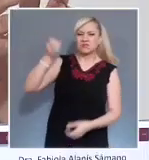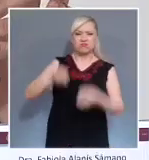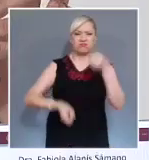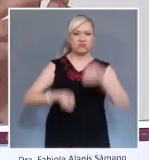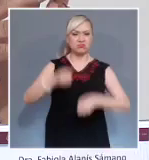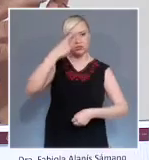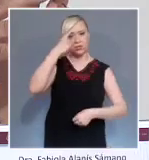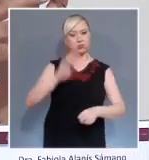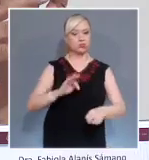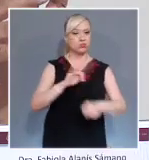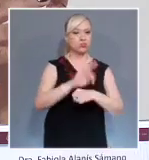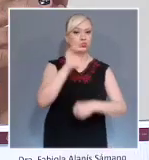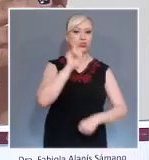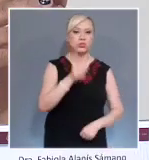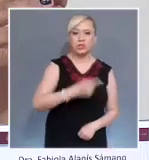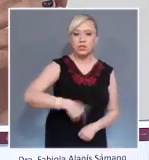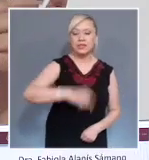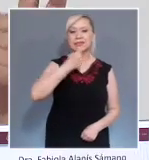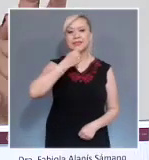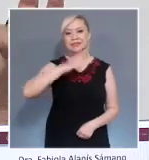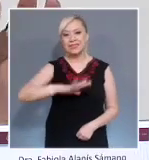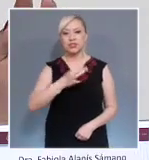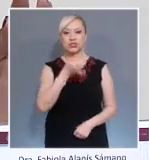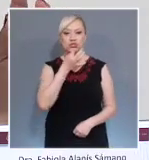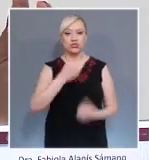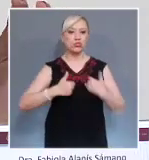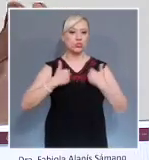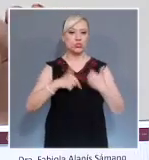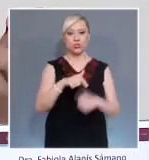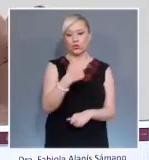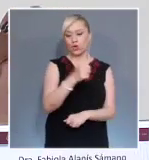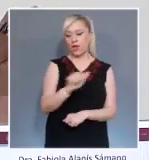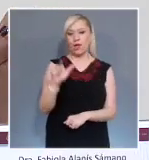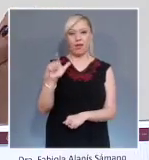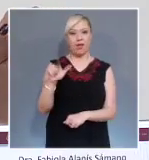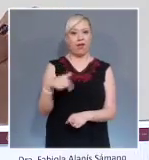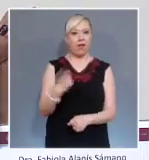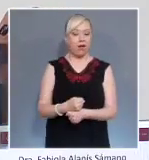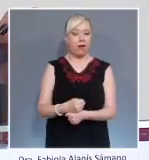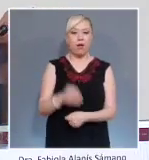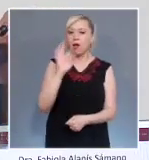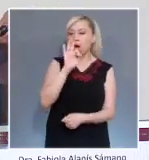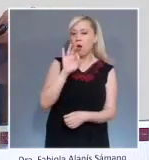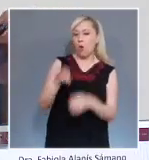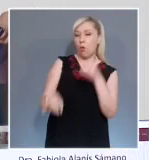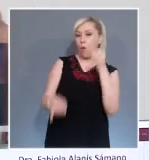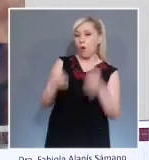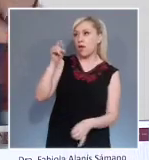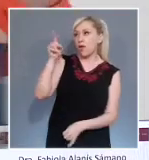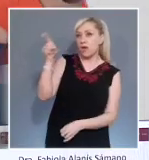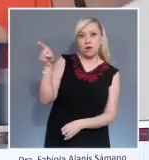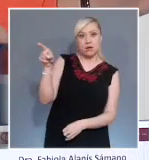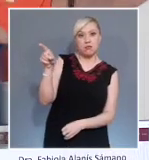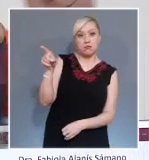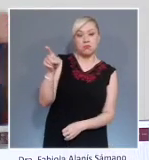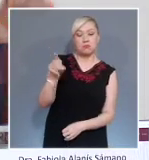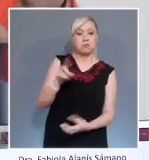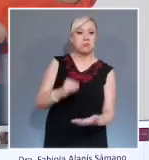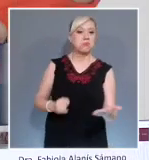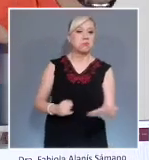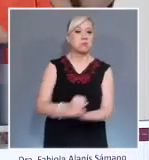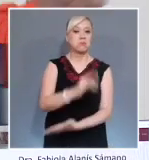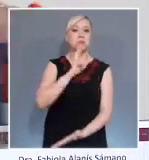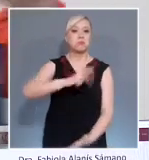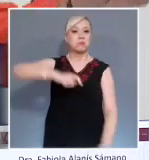mujeres niñas niños y adolescentes es decir un juez una fuerza emite digamos un resolutivo en donde dice haber frente